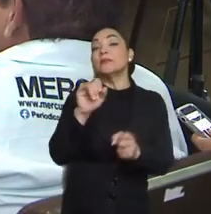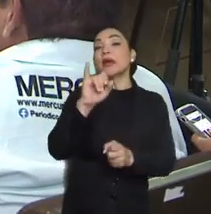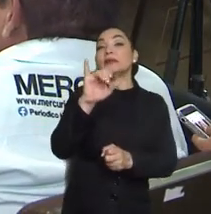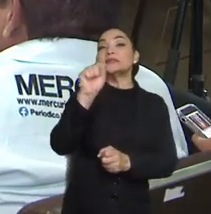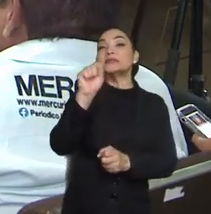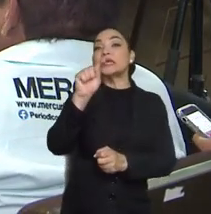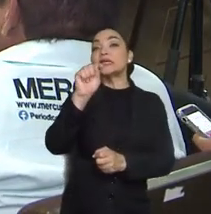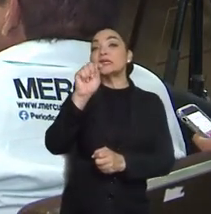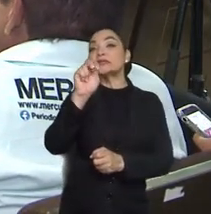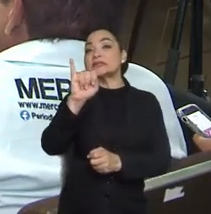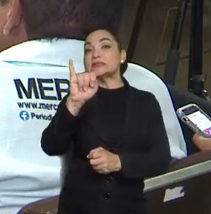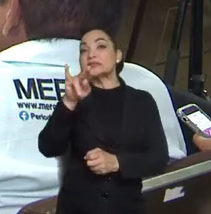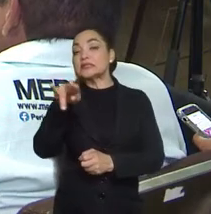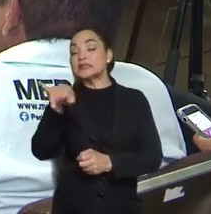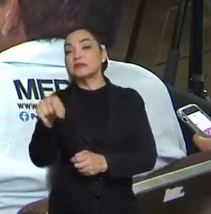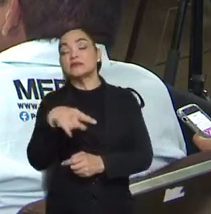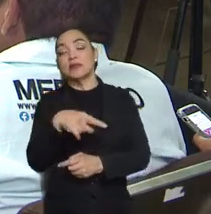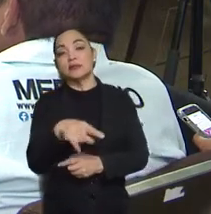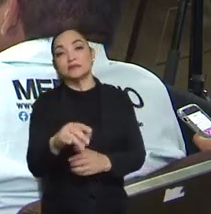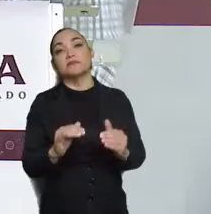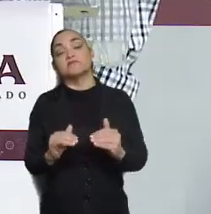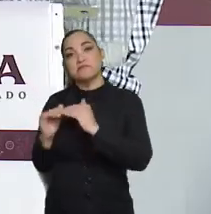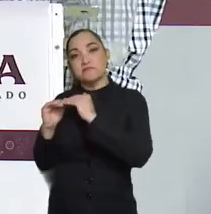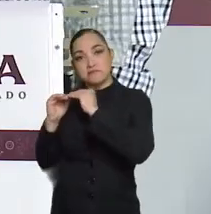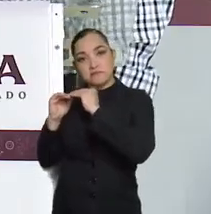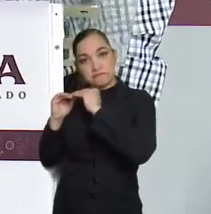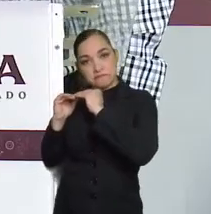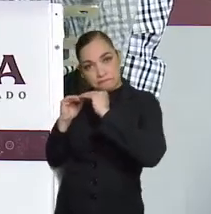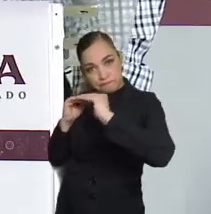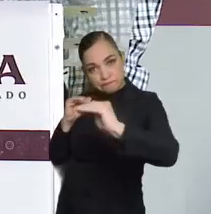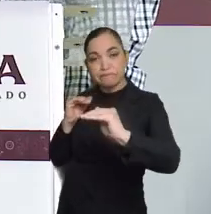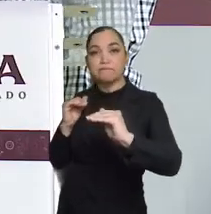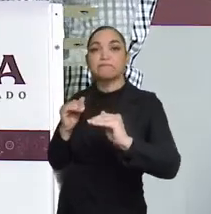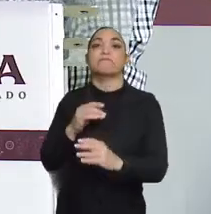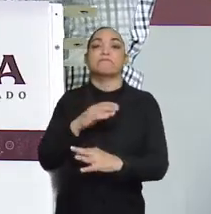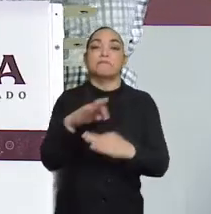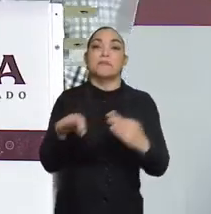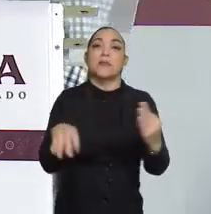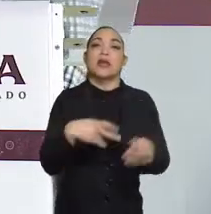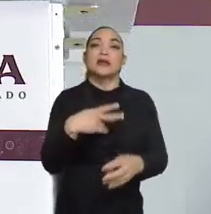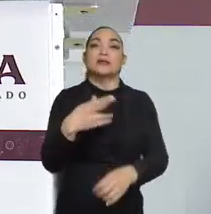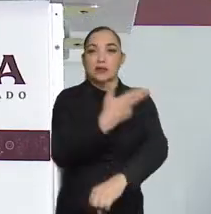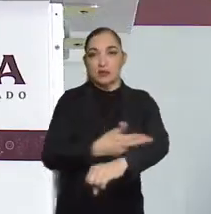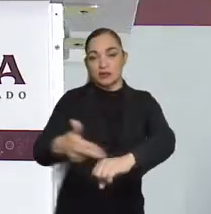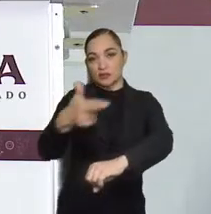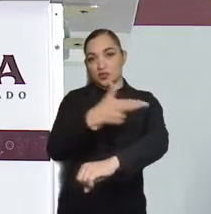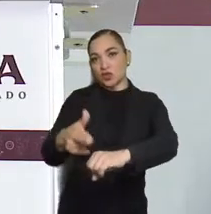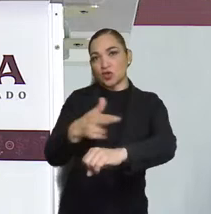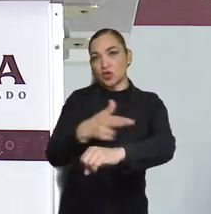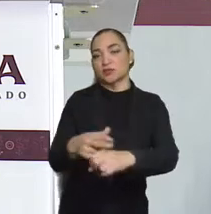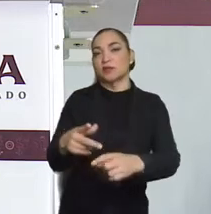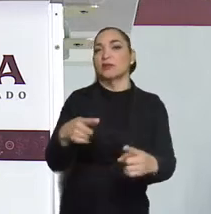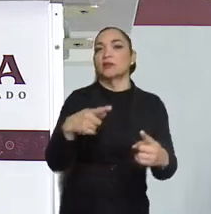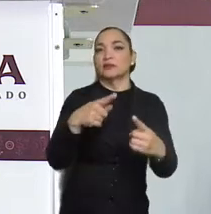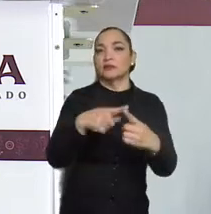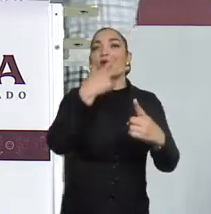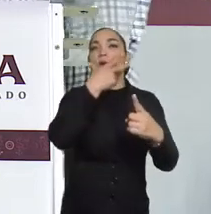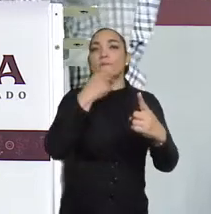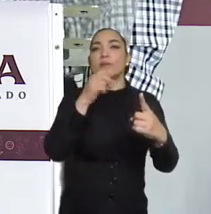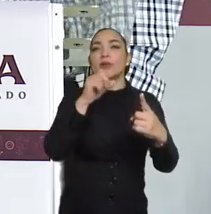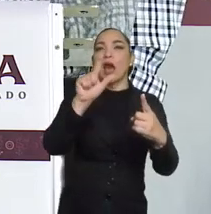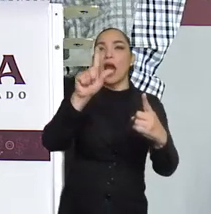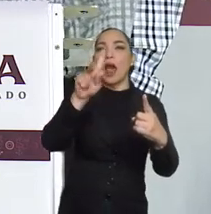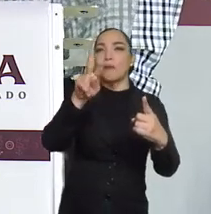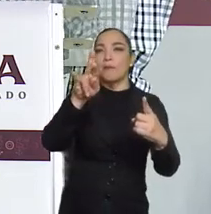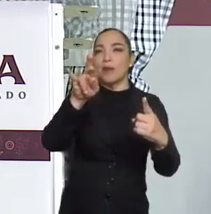realmente estamos parejos con todos. A esa gestión que me haces tú de Álvarez Pinzón, pues que venga, creo que sí lo conozco,